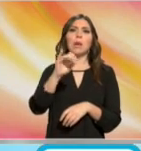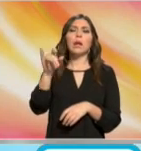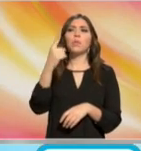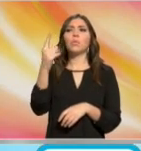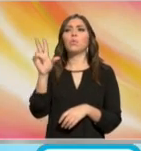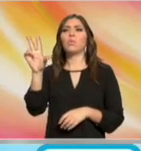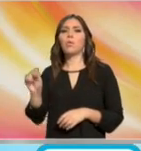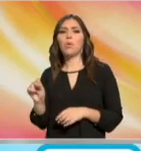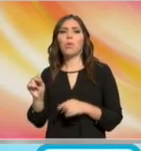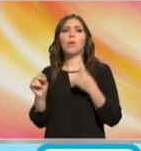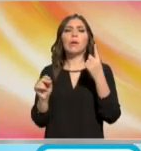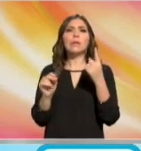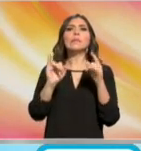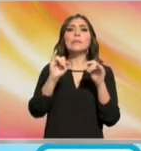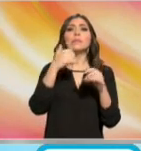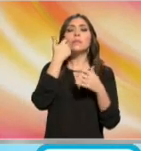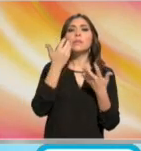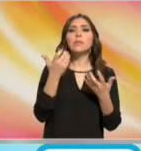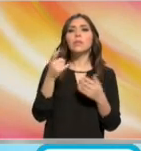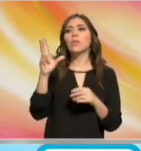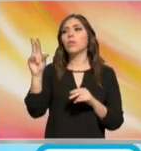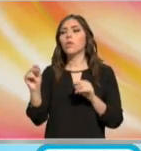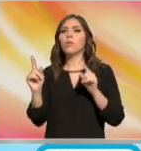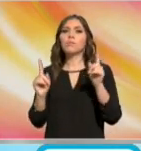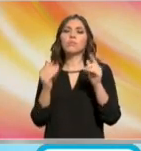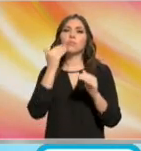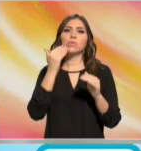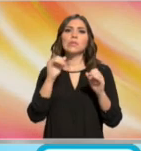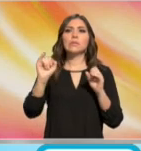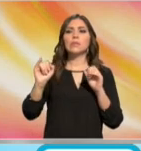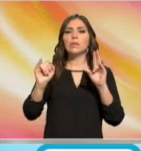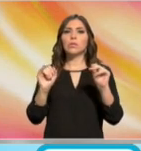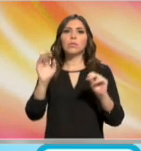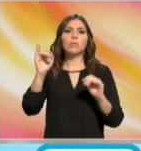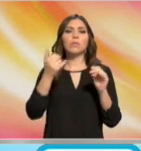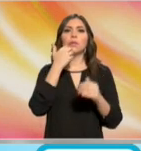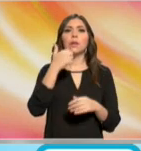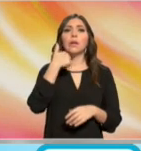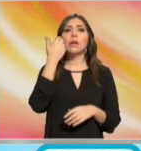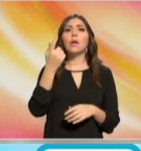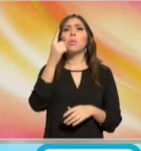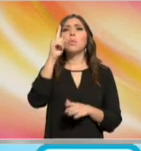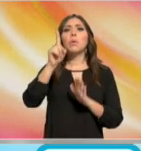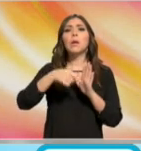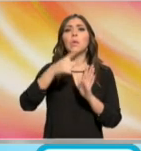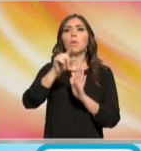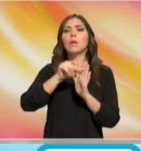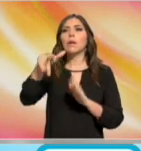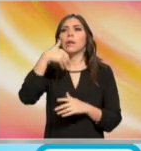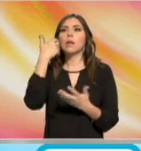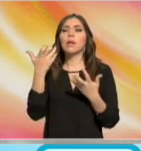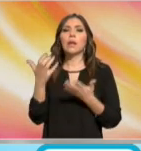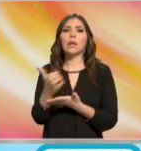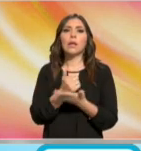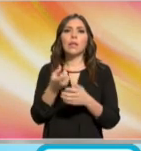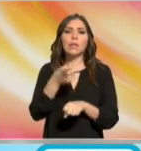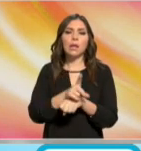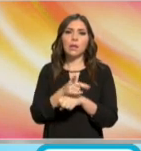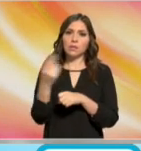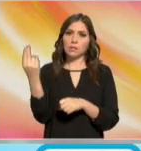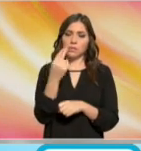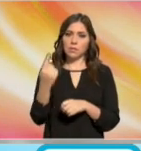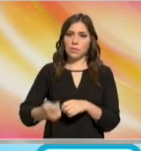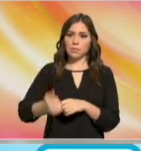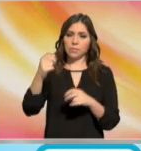niega y el otro quiere, uno dice, pues para mí es suficiente una vez al mes y el otro dice, yo quiero diario, estamos hablando de que, bueno, necesitamos sentarnos y